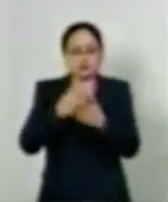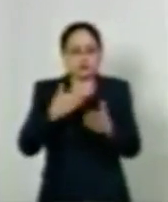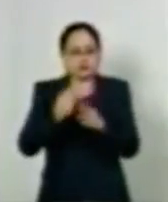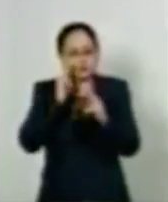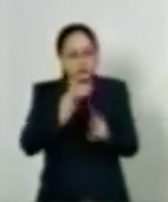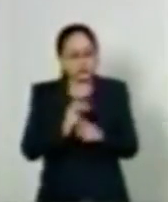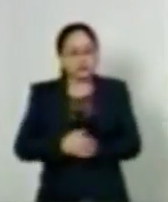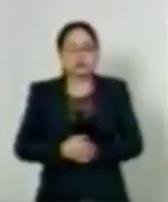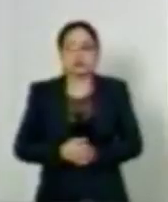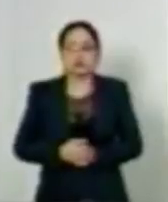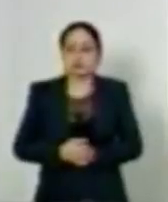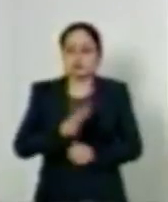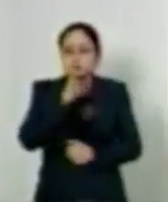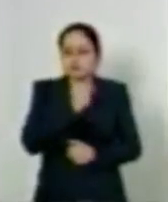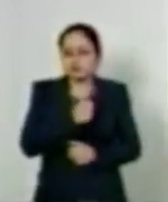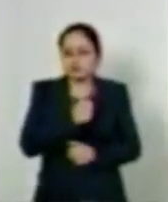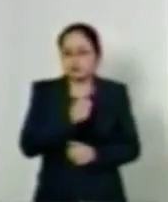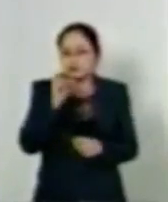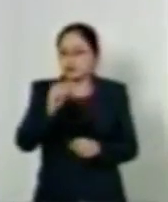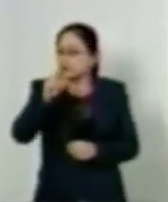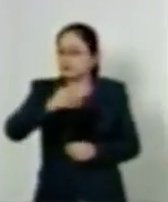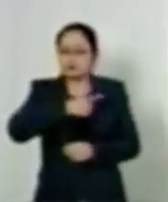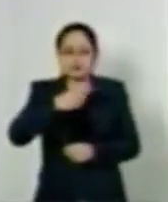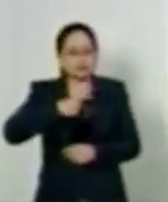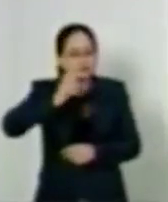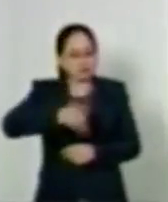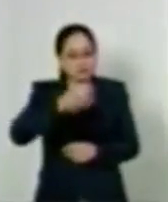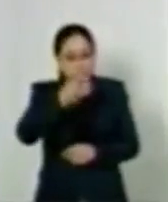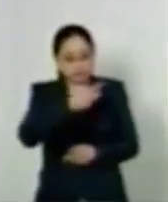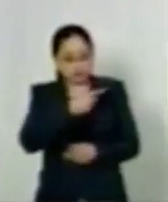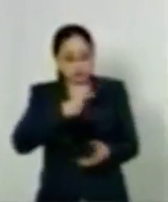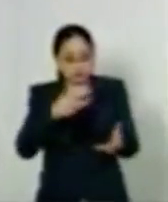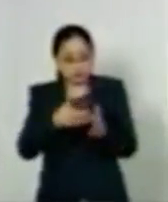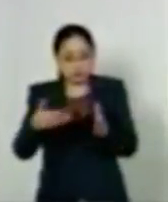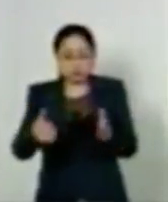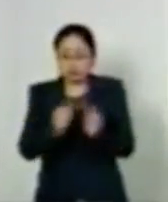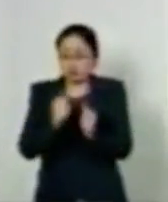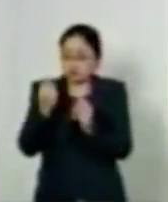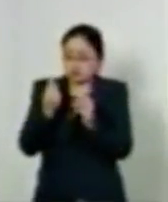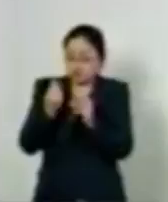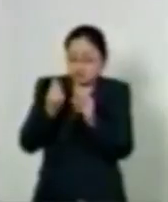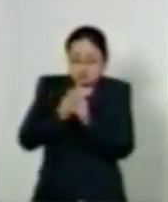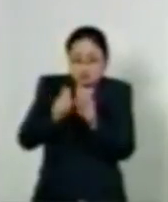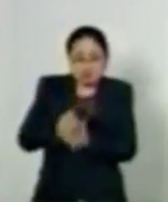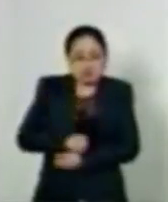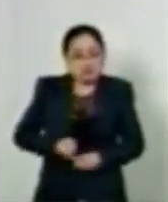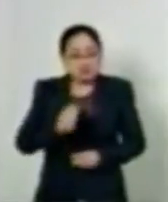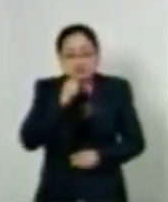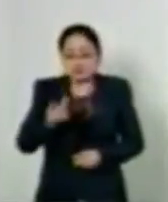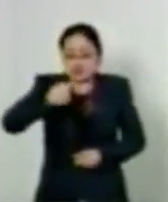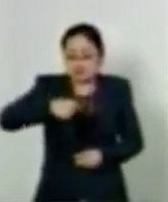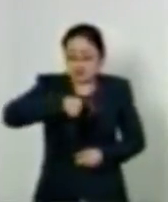seriamente que no puede ni debe permitirse se actúe en la discrecionalidad y sin previo